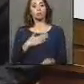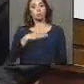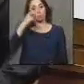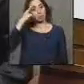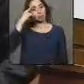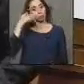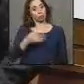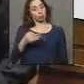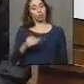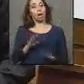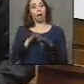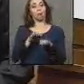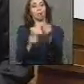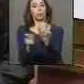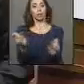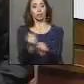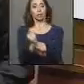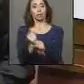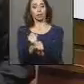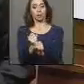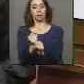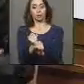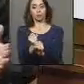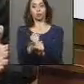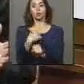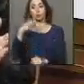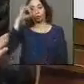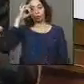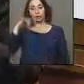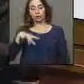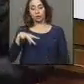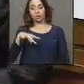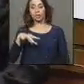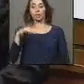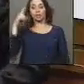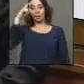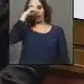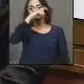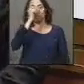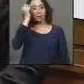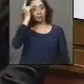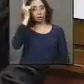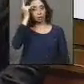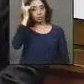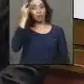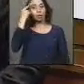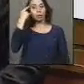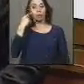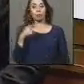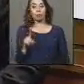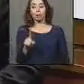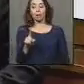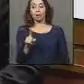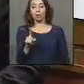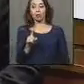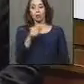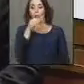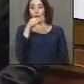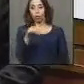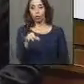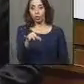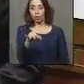parece razonable respaldar a los trabajadores en esto. Yo sé que esto es difícil de entender, pero hay que